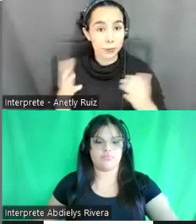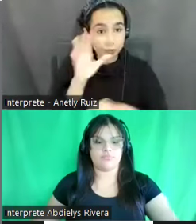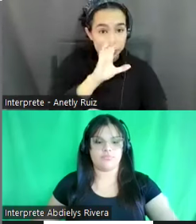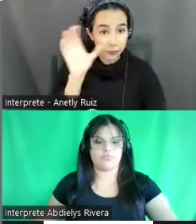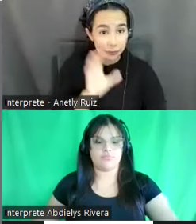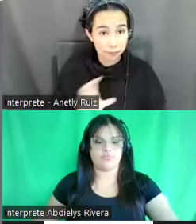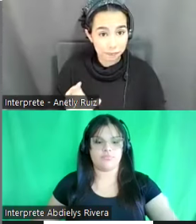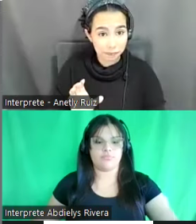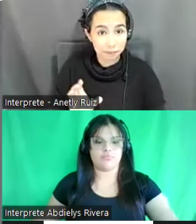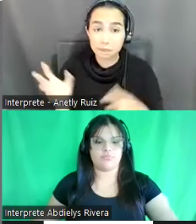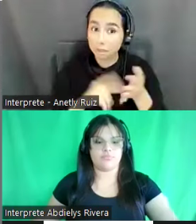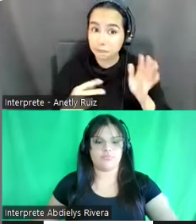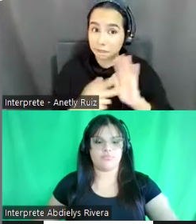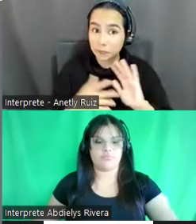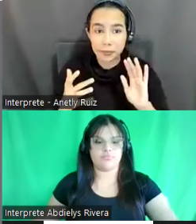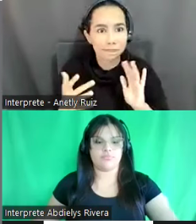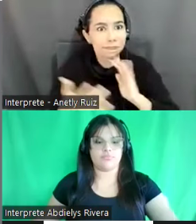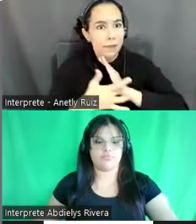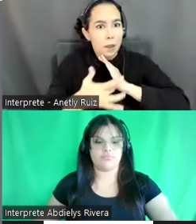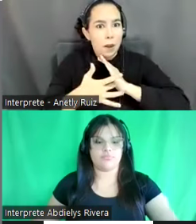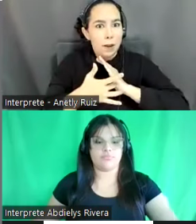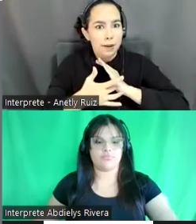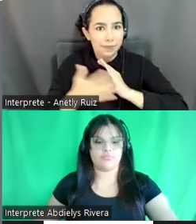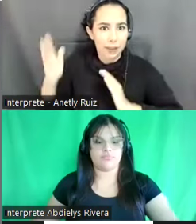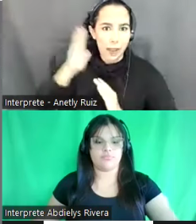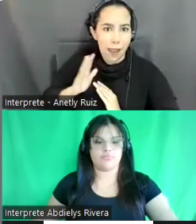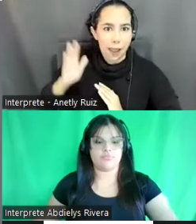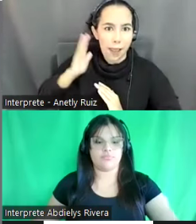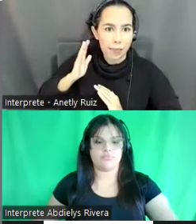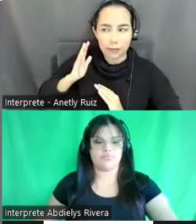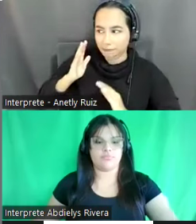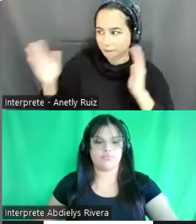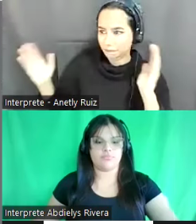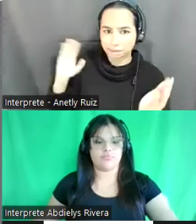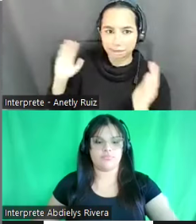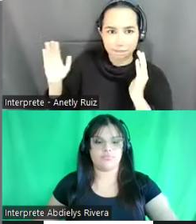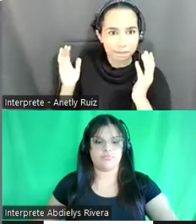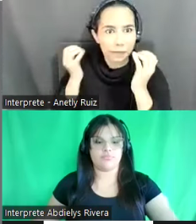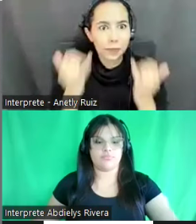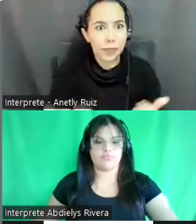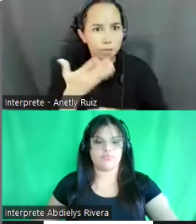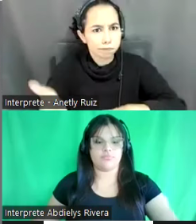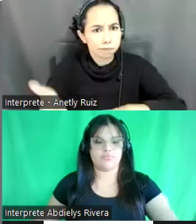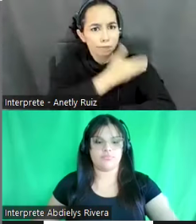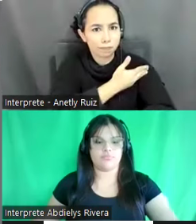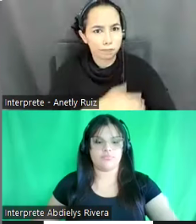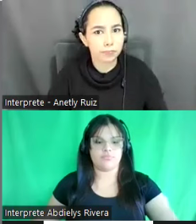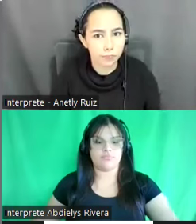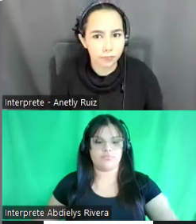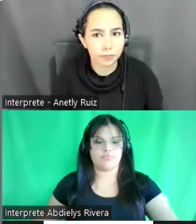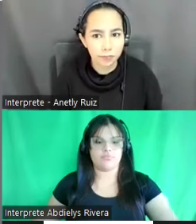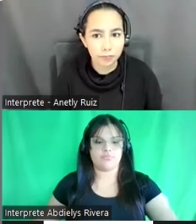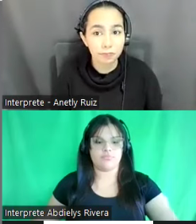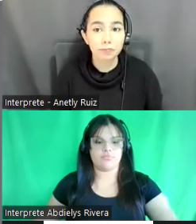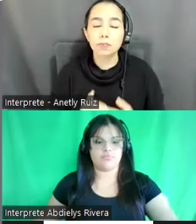mundo sabe que la tecnología ha avanzado bastante, pero la base para poder trabajar los asuntos de salud del país son los